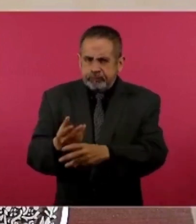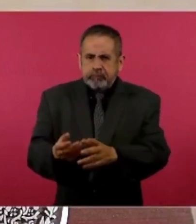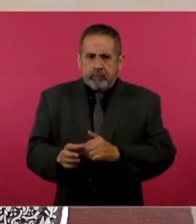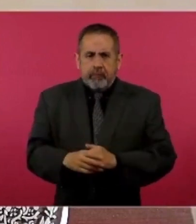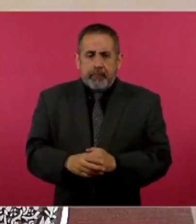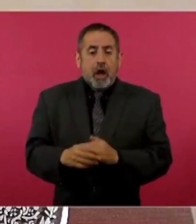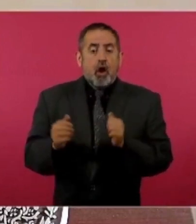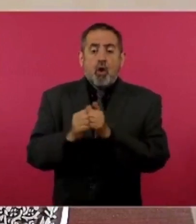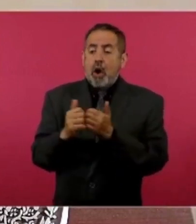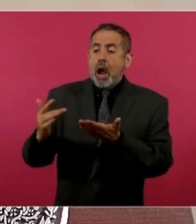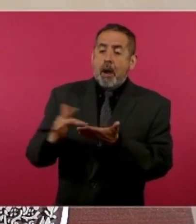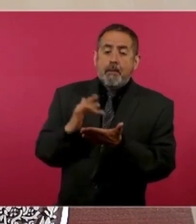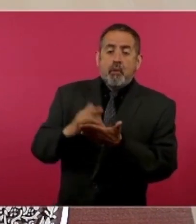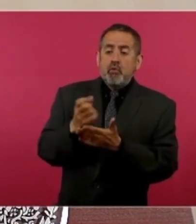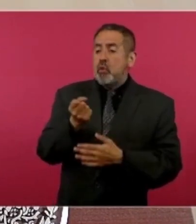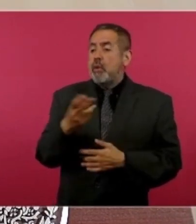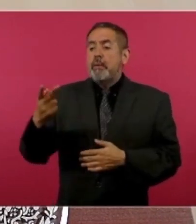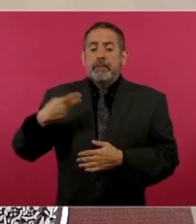con el apoyo de la gente,